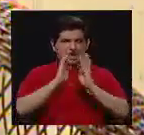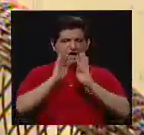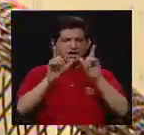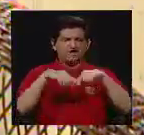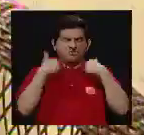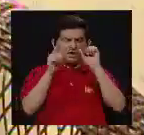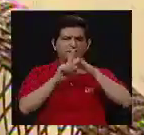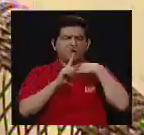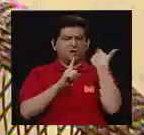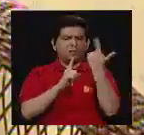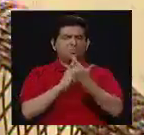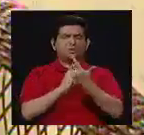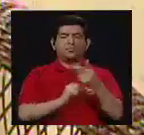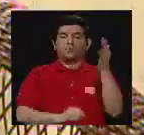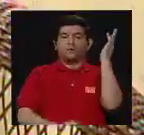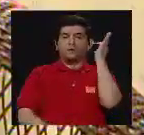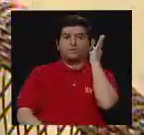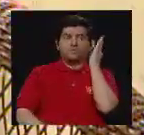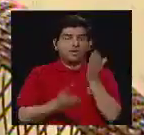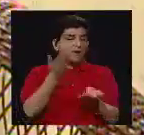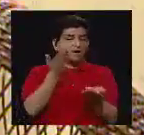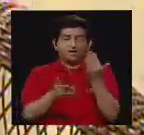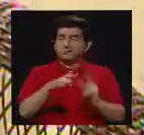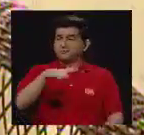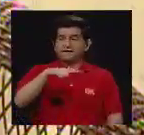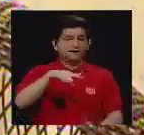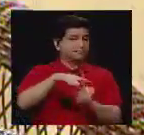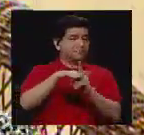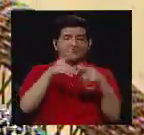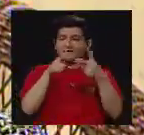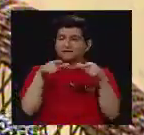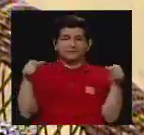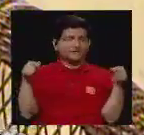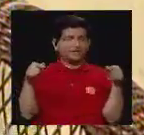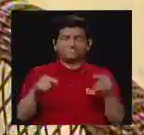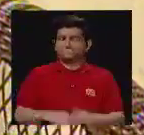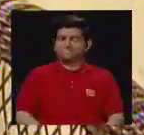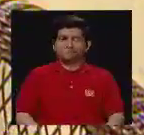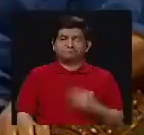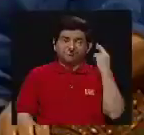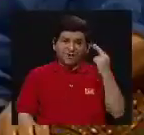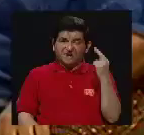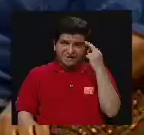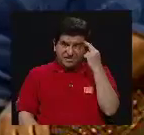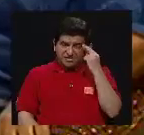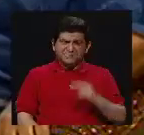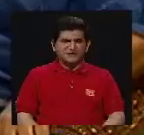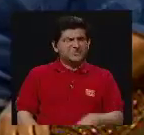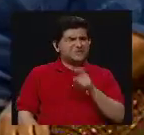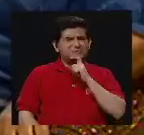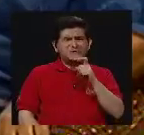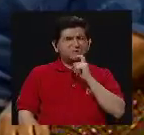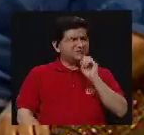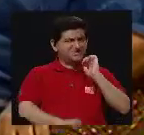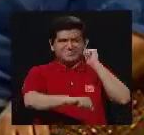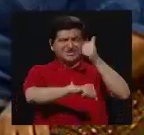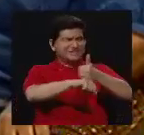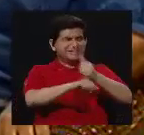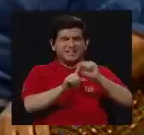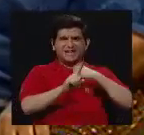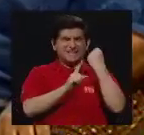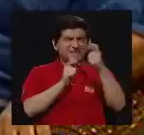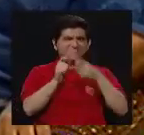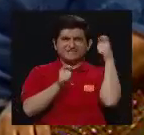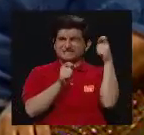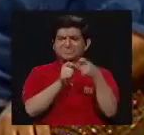cuando se habla de un grupo social, las mujeres no estén presentes en el lenguaje, y por lo tanto son muy difíciles de ubicar